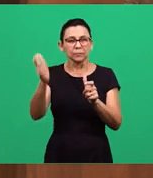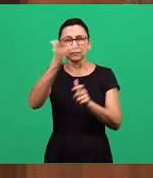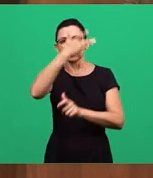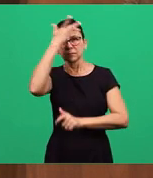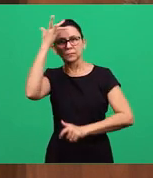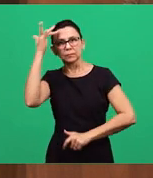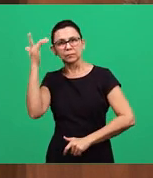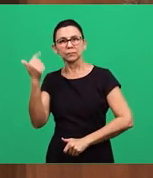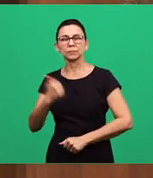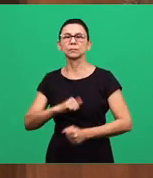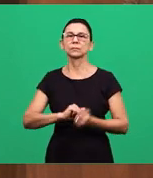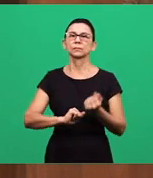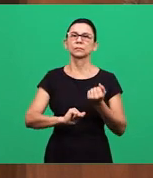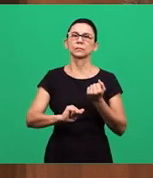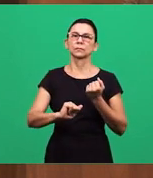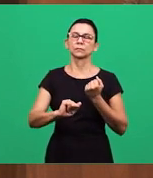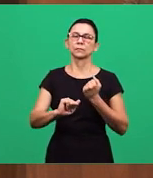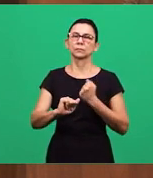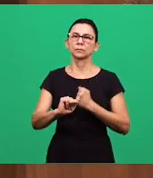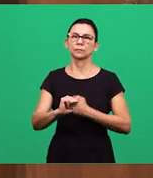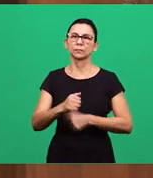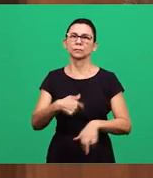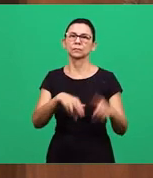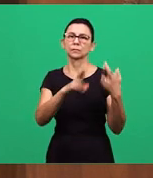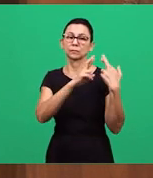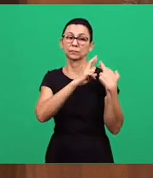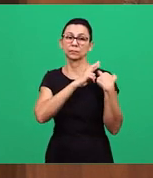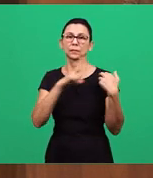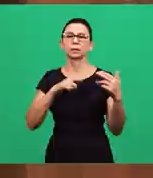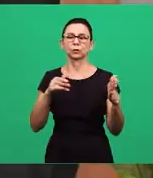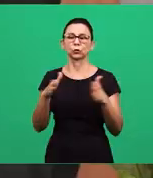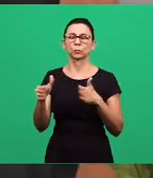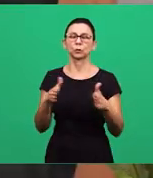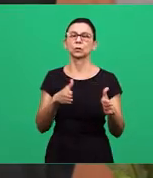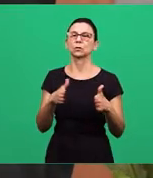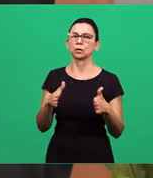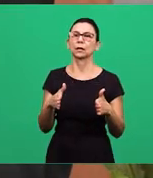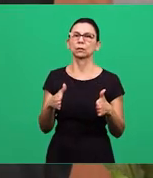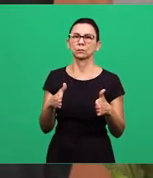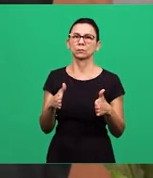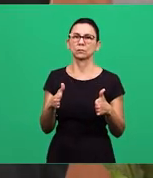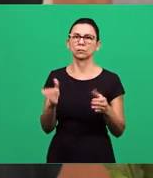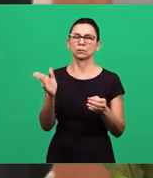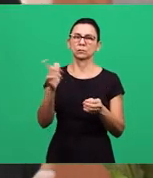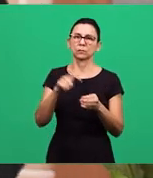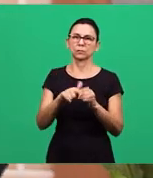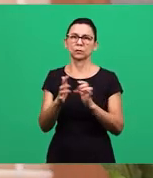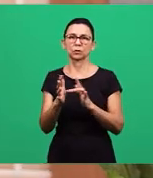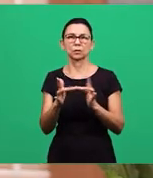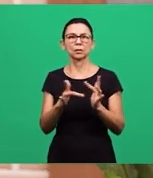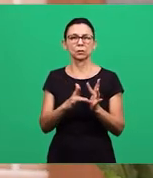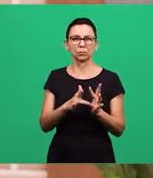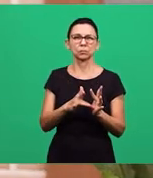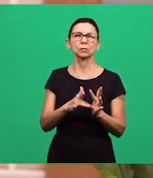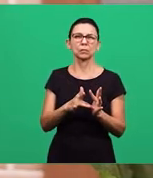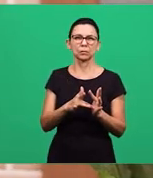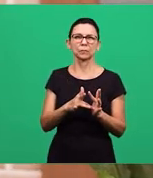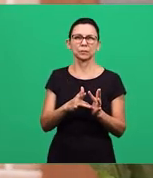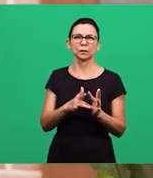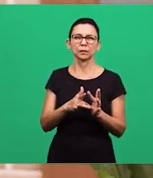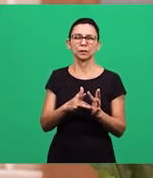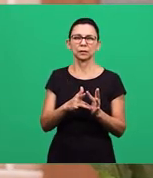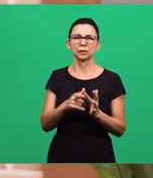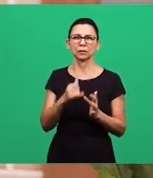están envueltas con este momento, que saben muy bien de dónde salieron, saben muy bien dónde